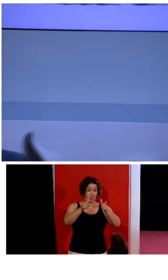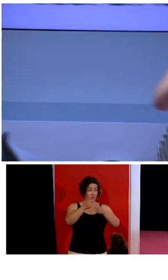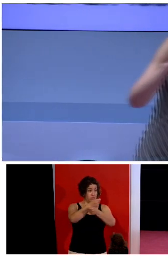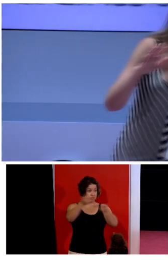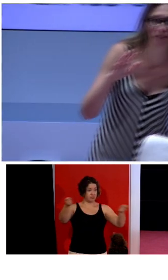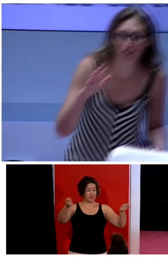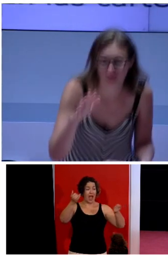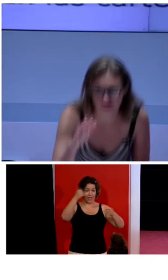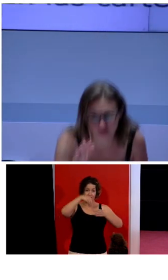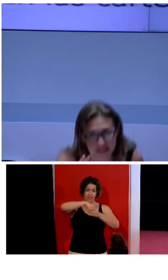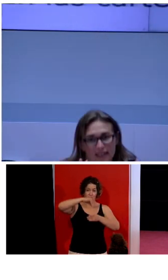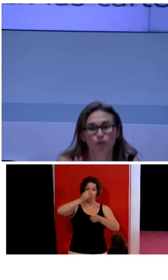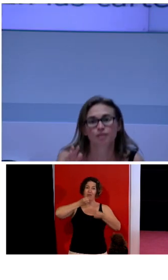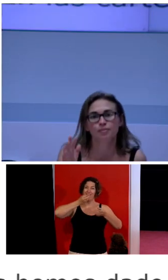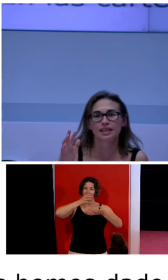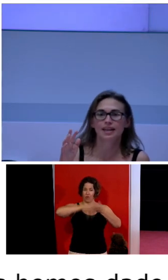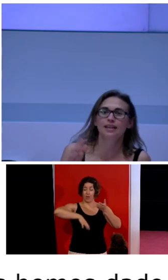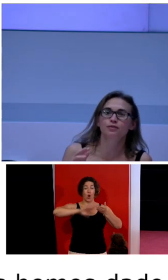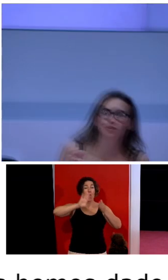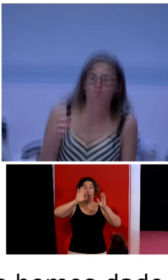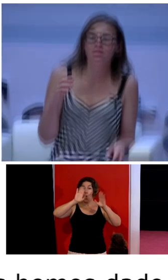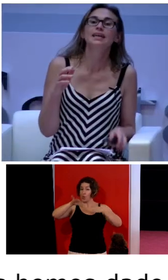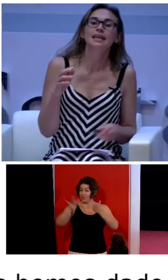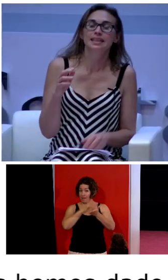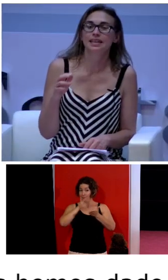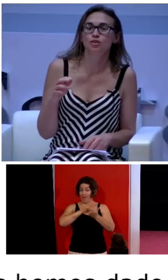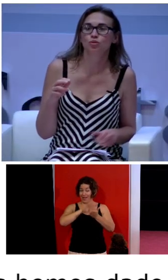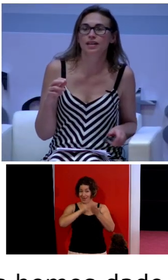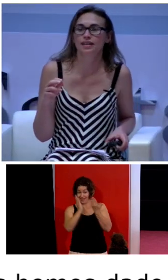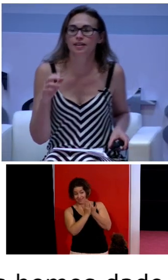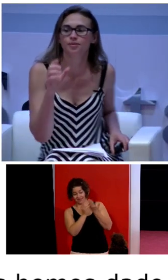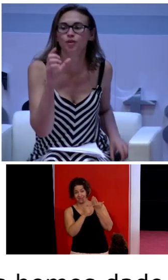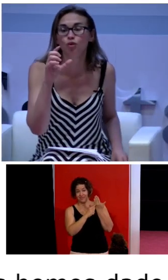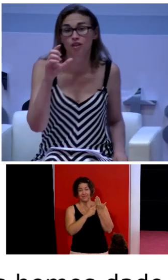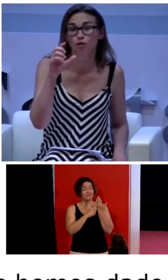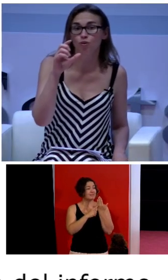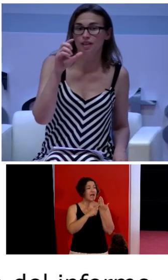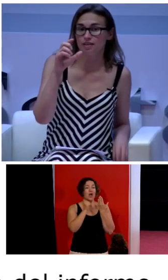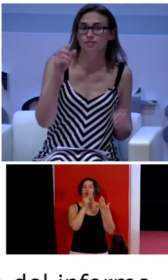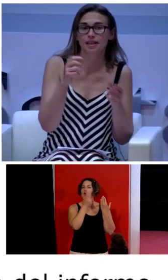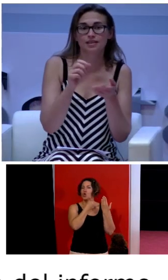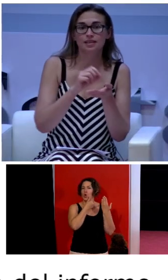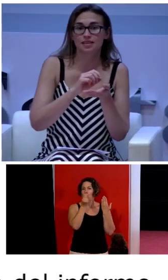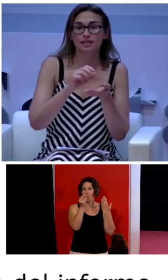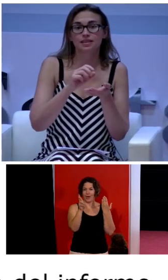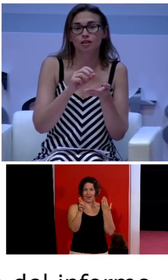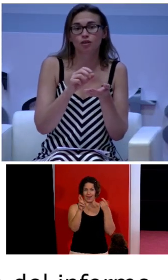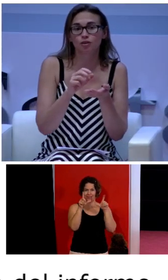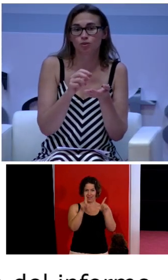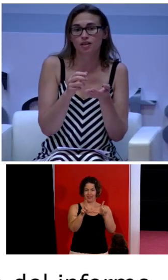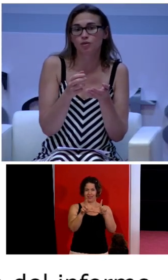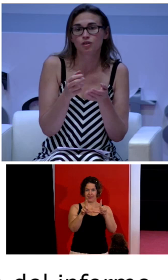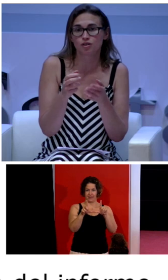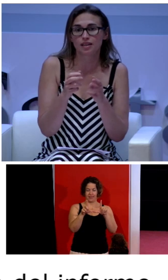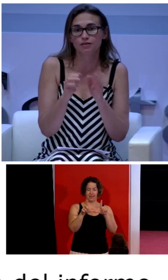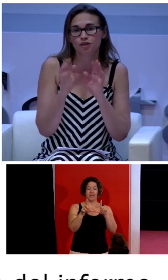En las carpetas que os hemos dado hay un informe y en la última página del informe tenéis un código QR, ¿vale? Si veis ese código